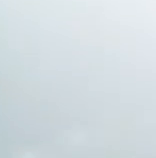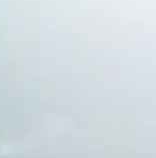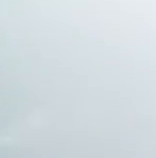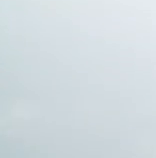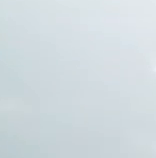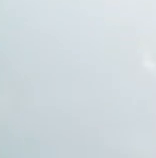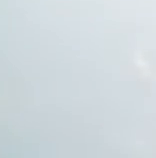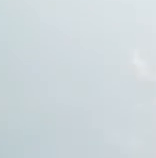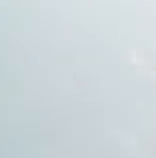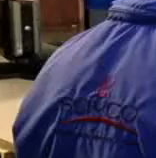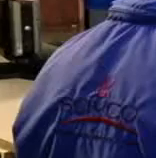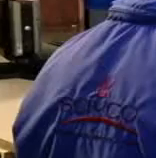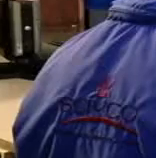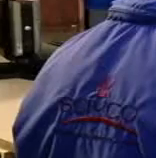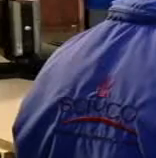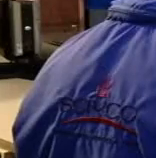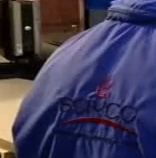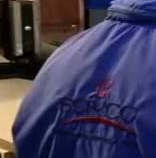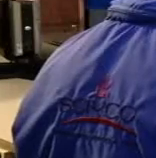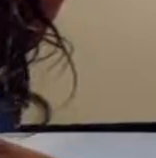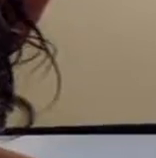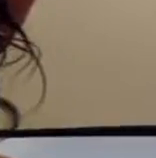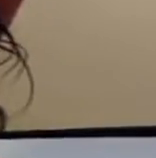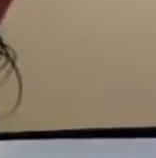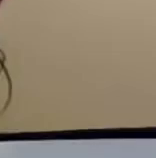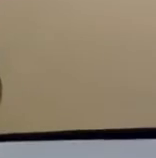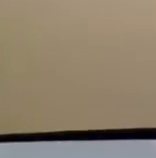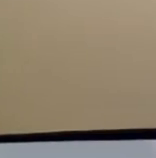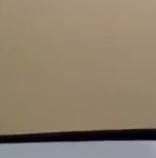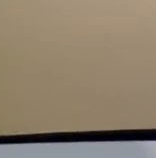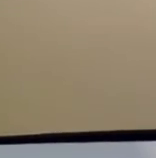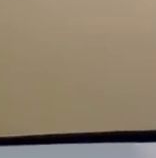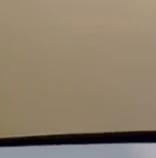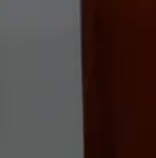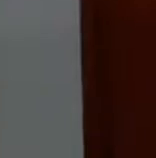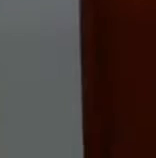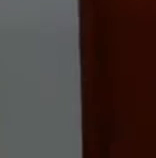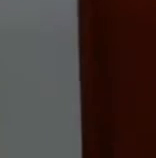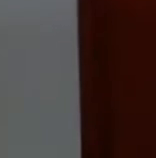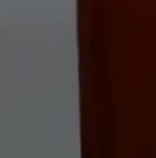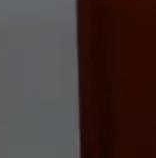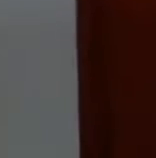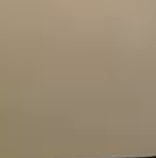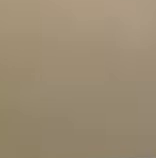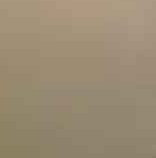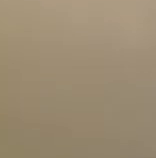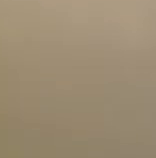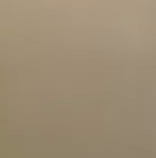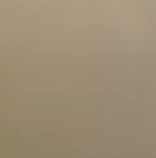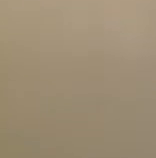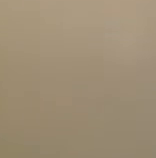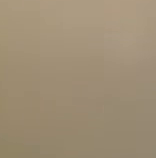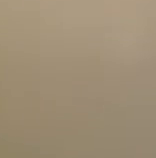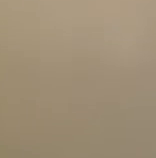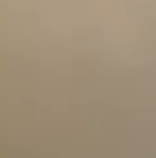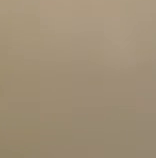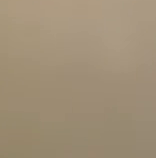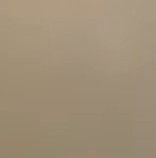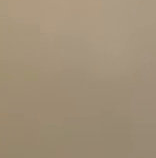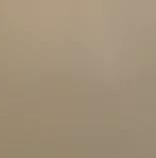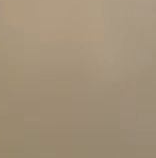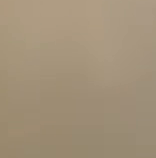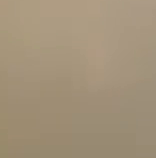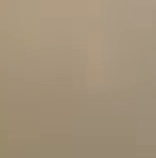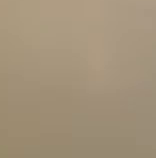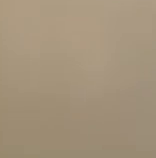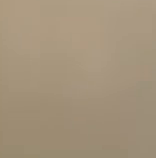Saico las representa. Págueme mis regalías. ¿Usted tiene obras en utilización? No, señor. Saico no paga regalías. Saico paga a